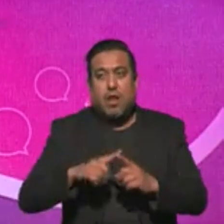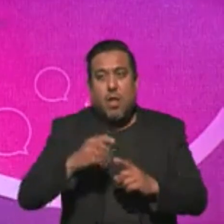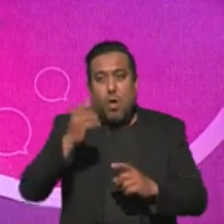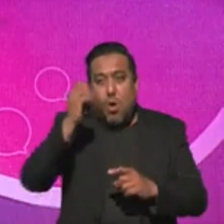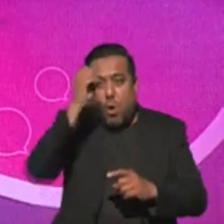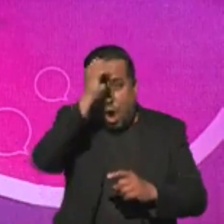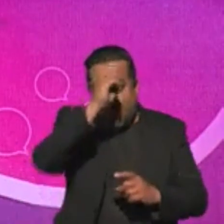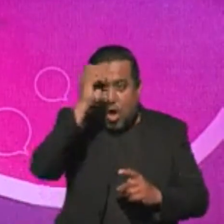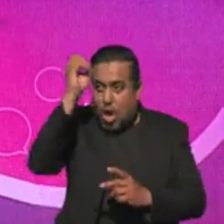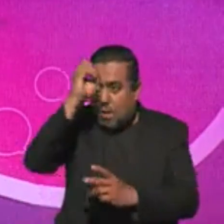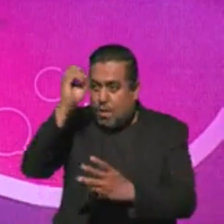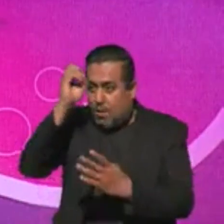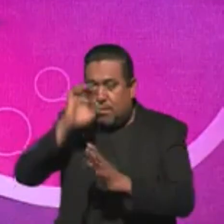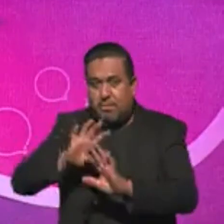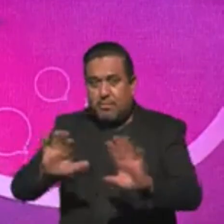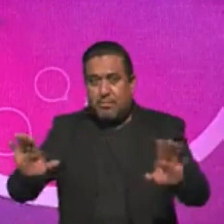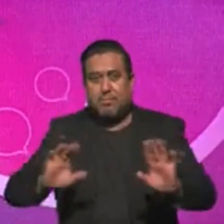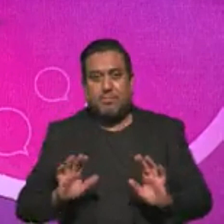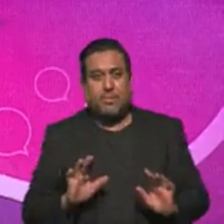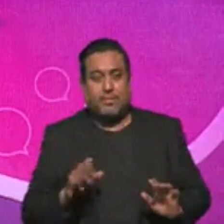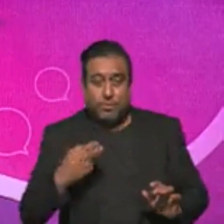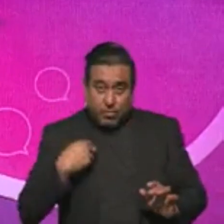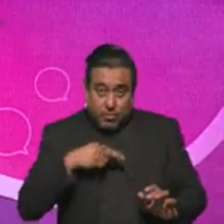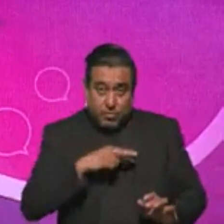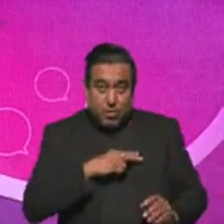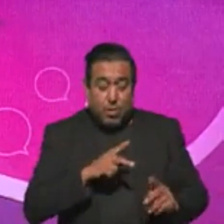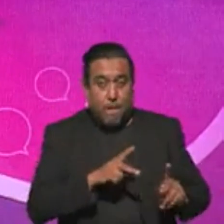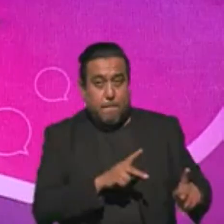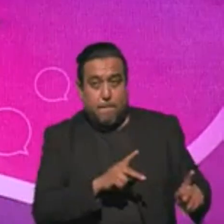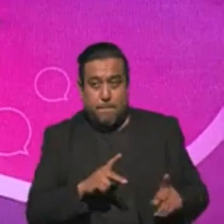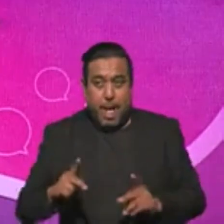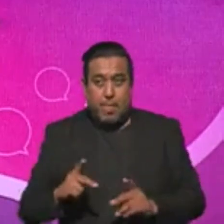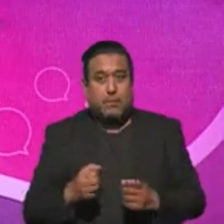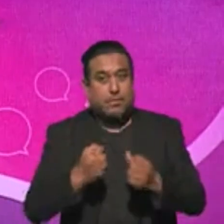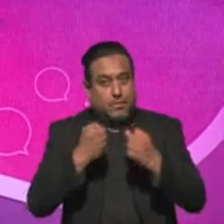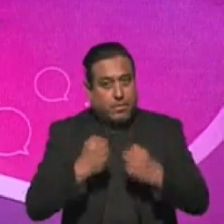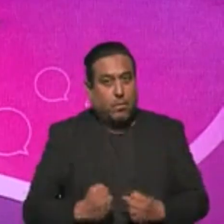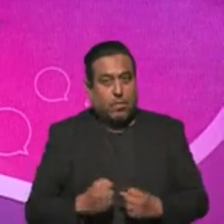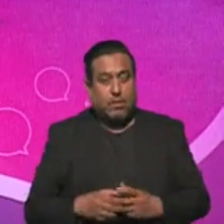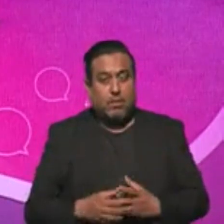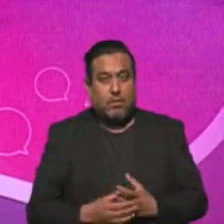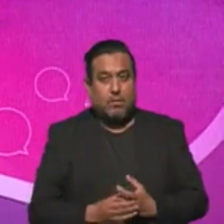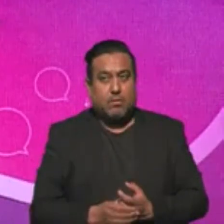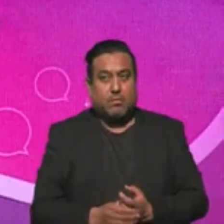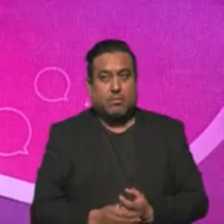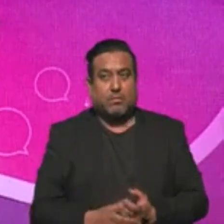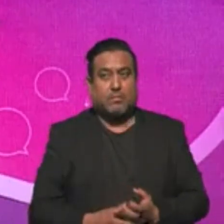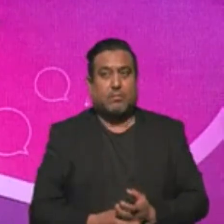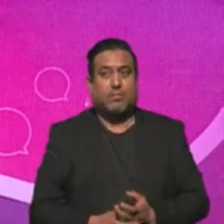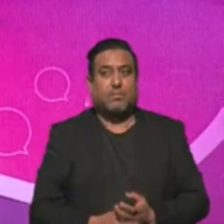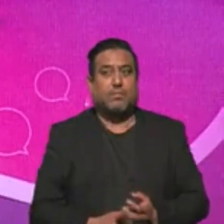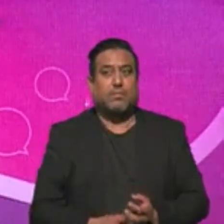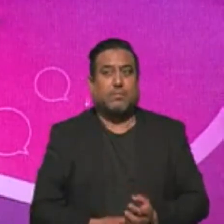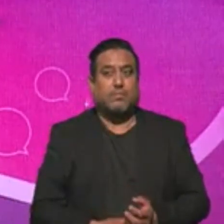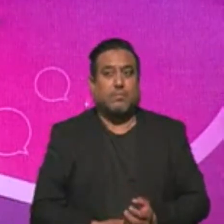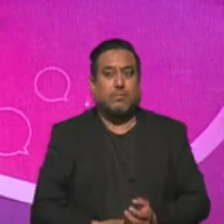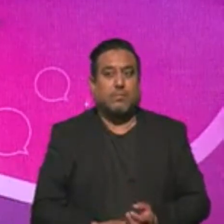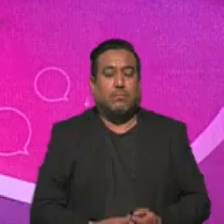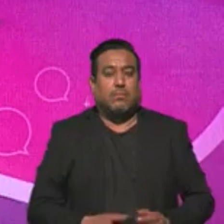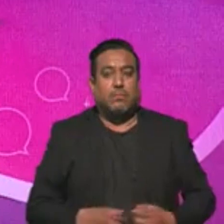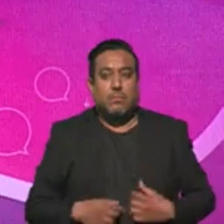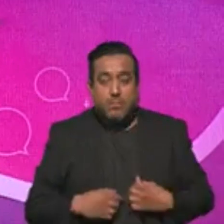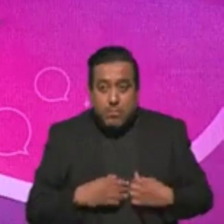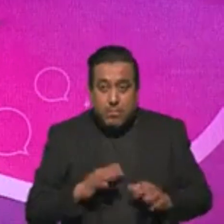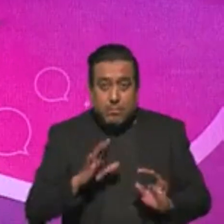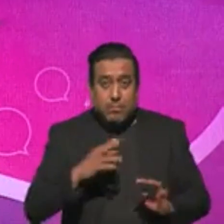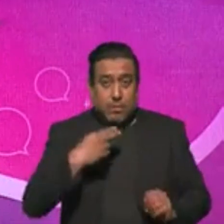u otra persona estamos generando un plan integral de seguridad miren ustedes no solamente es qué